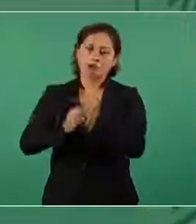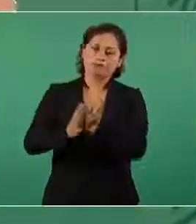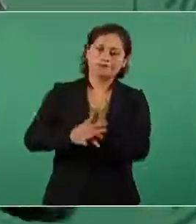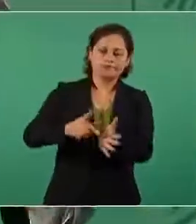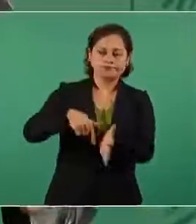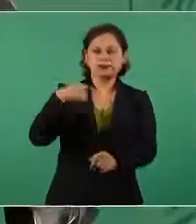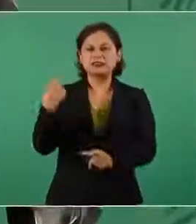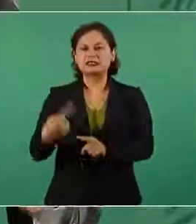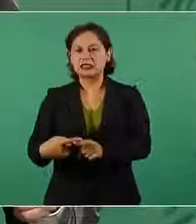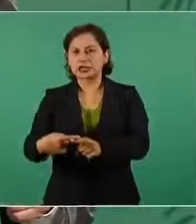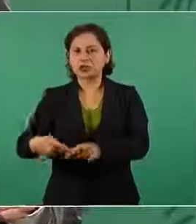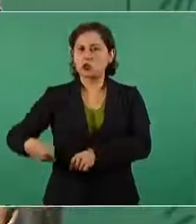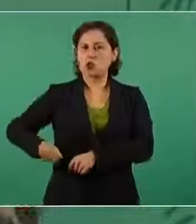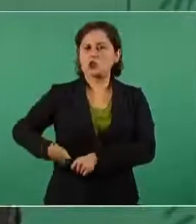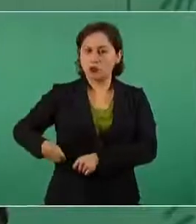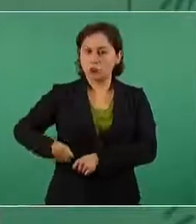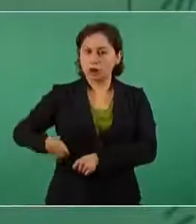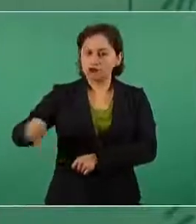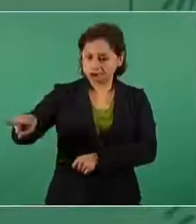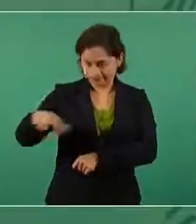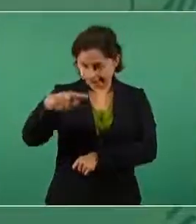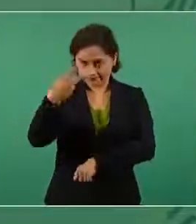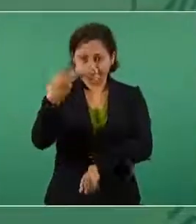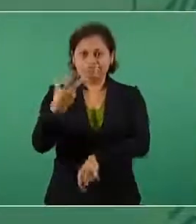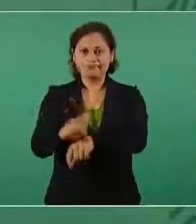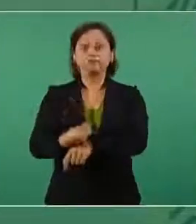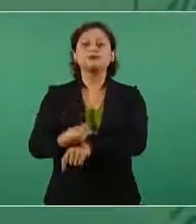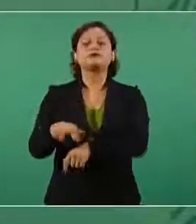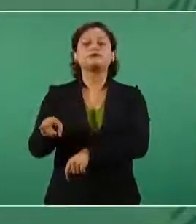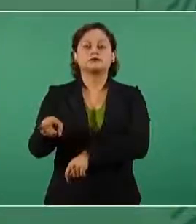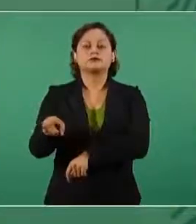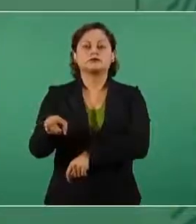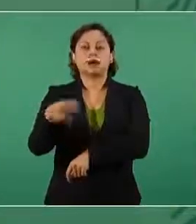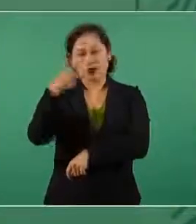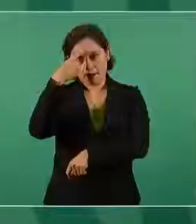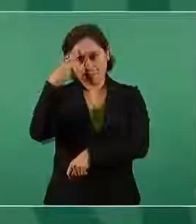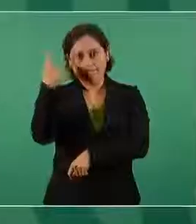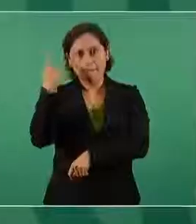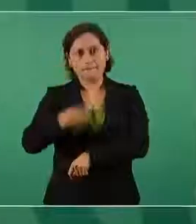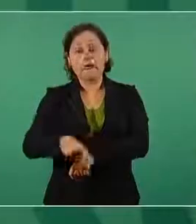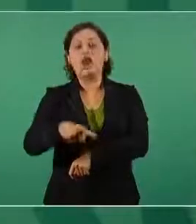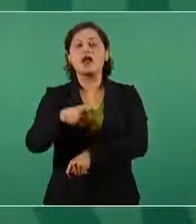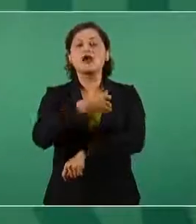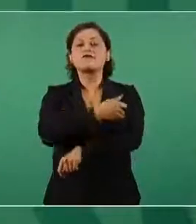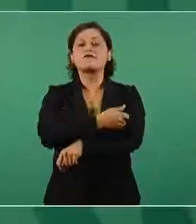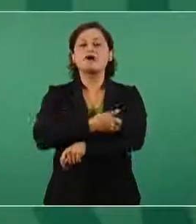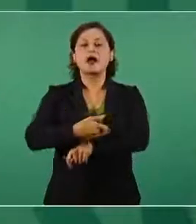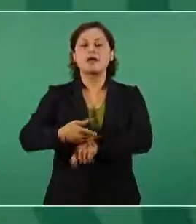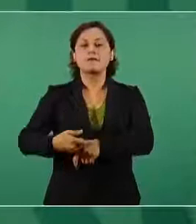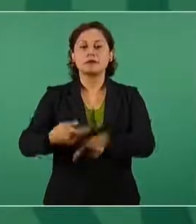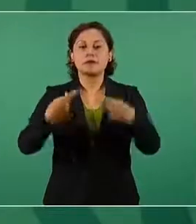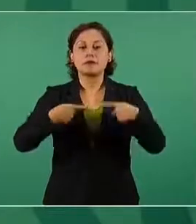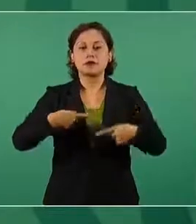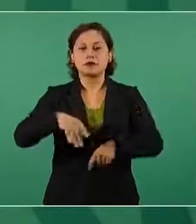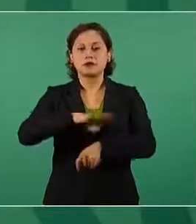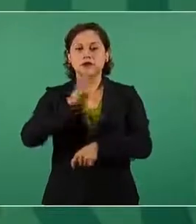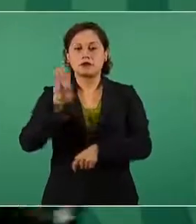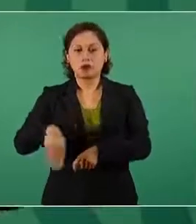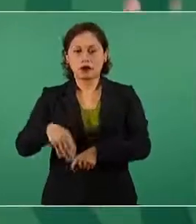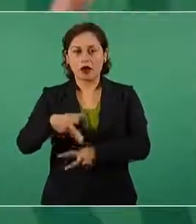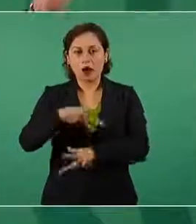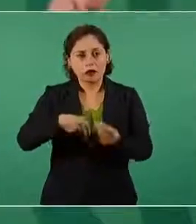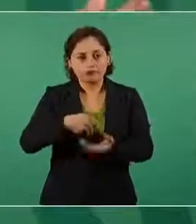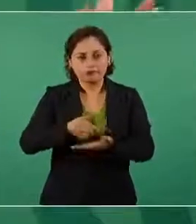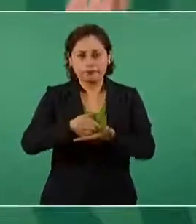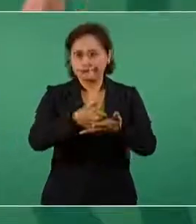y tienen que repararse los daños a los familiares de las víctimas. Pero